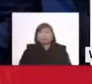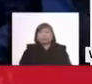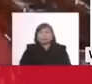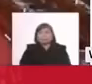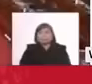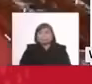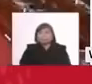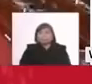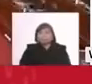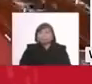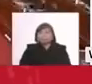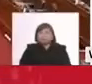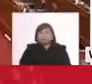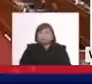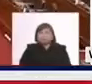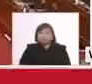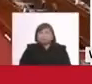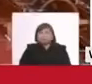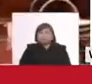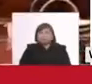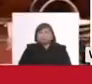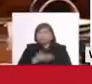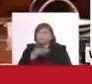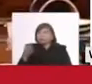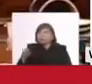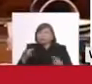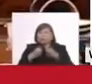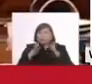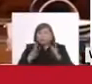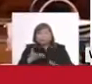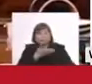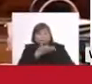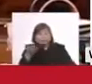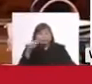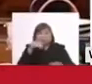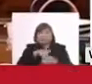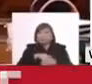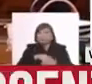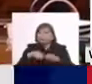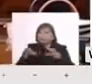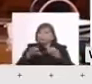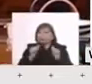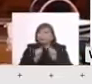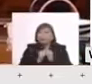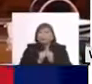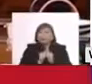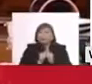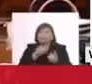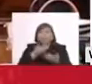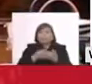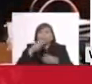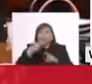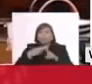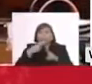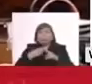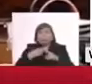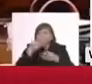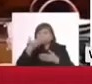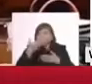Congreso acaba de nombrar un presidente en reemplazo de Pedro Castillo. De manera nominal, señor relator.